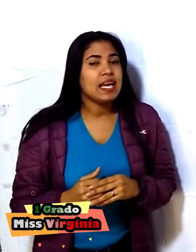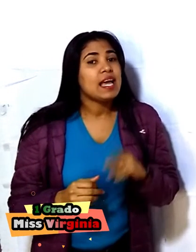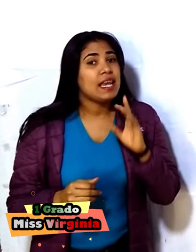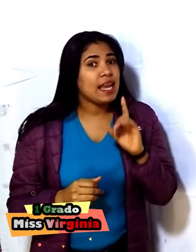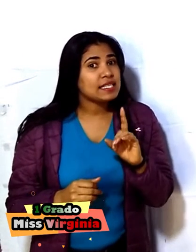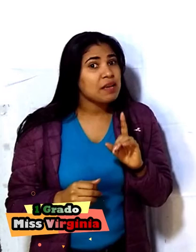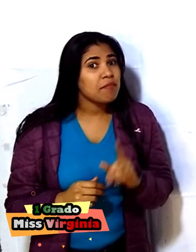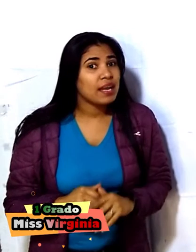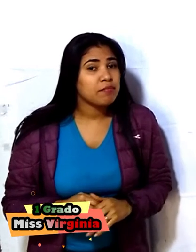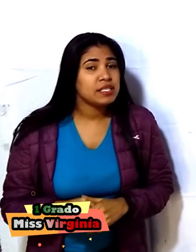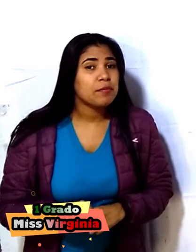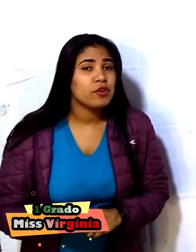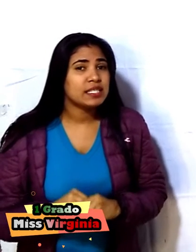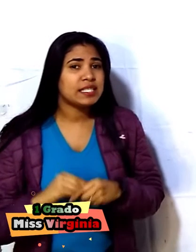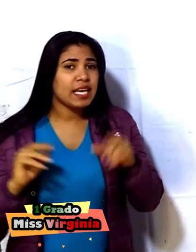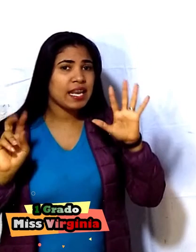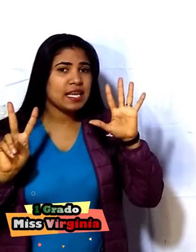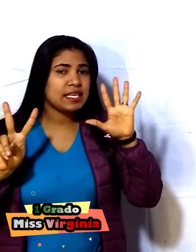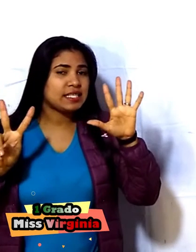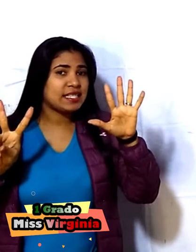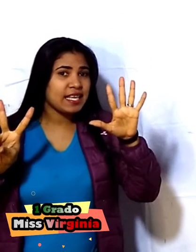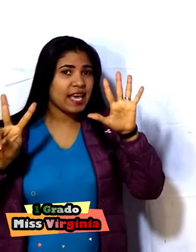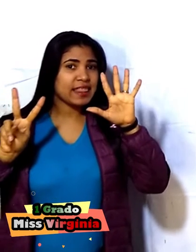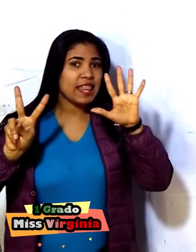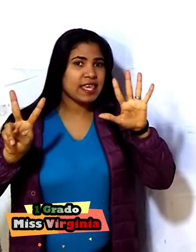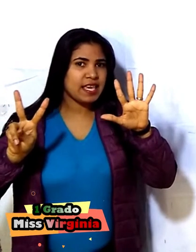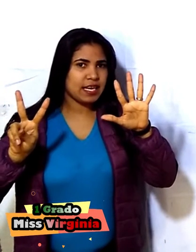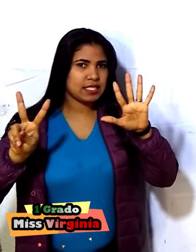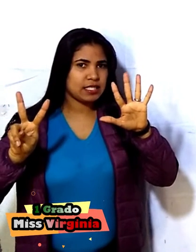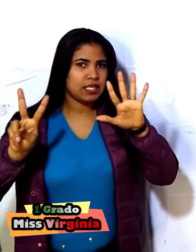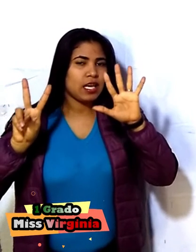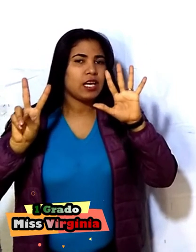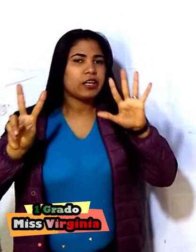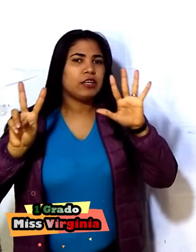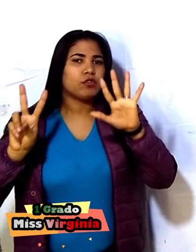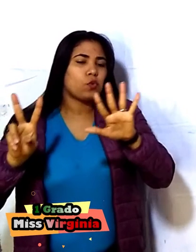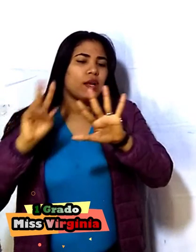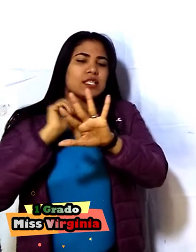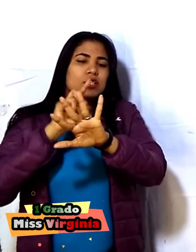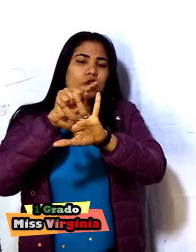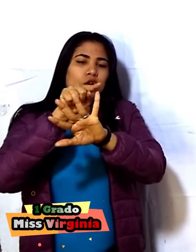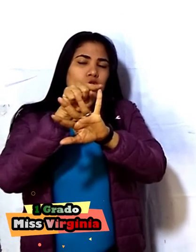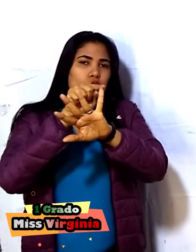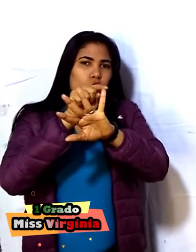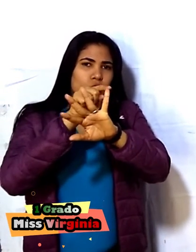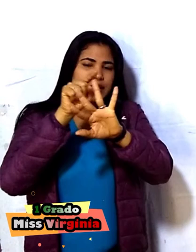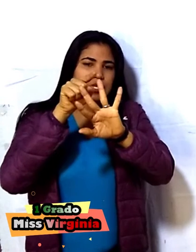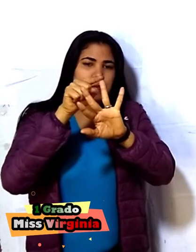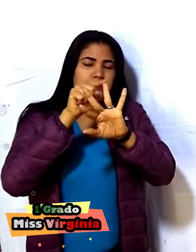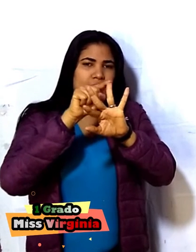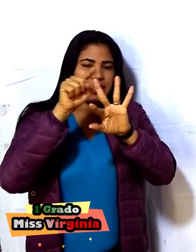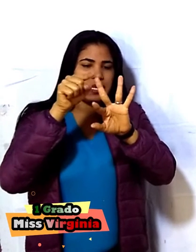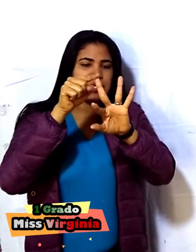bailarín. La semana, mis amores, tiene 7 días, los cuales son